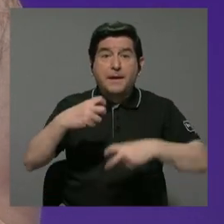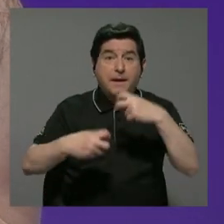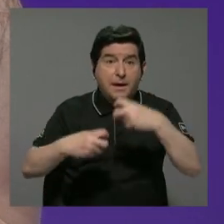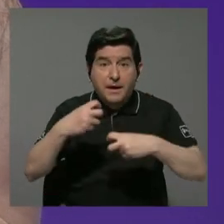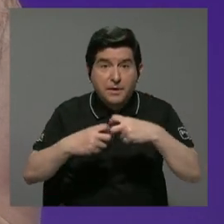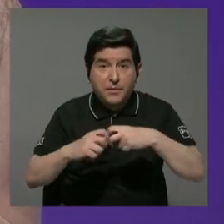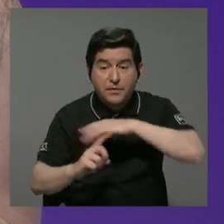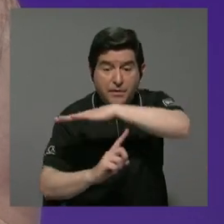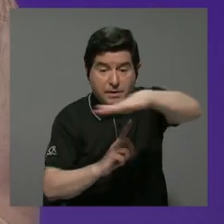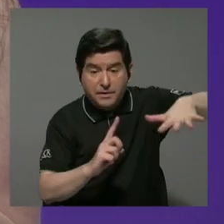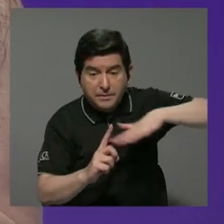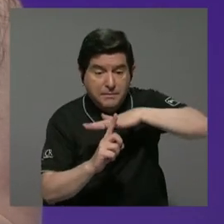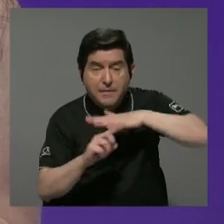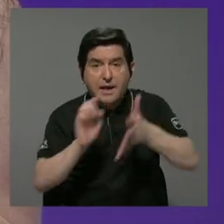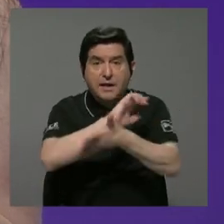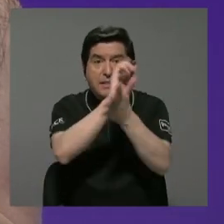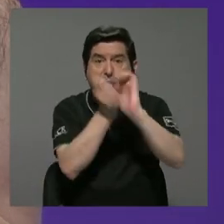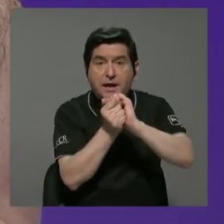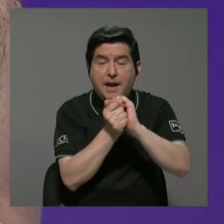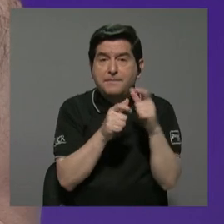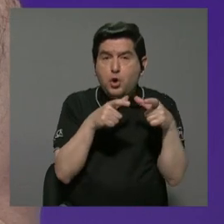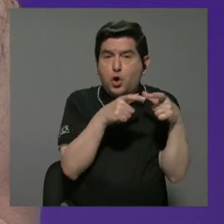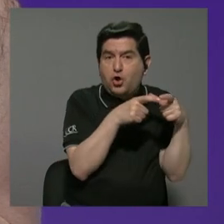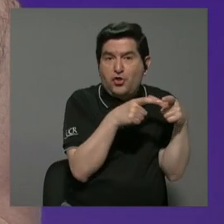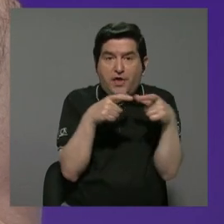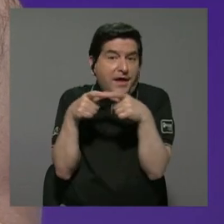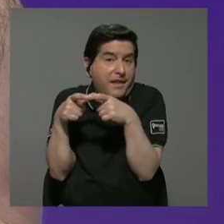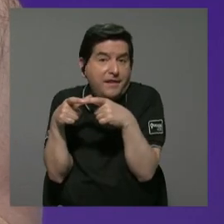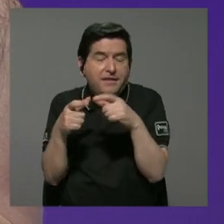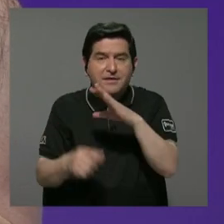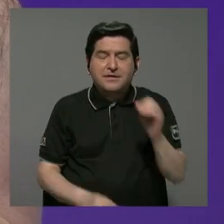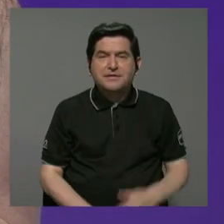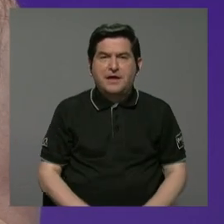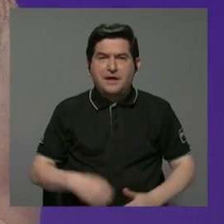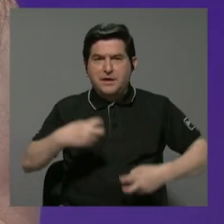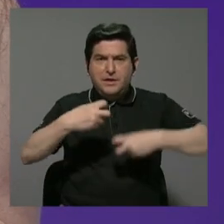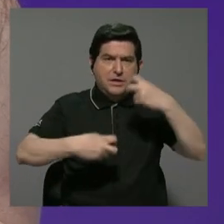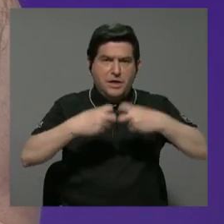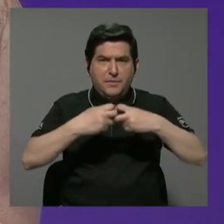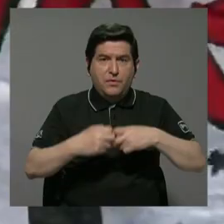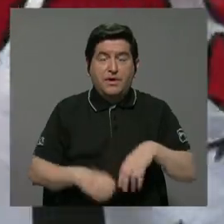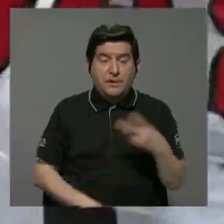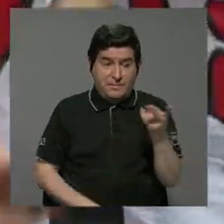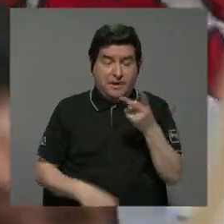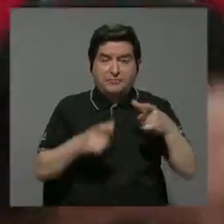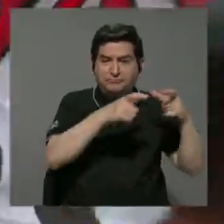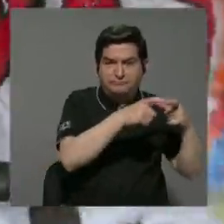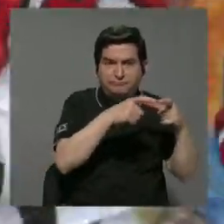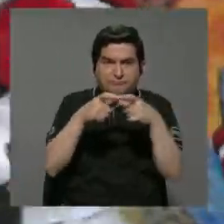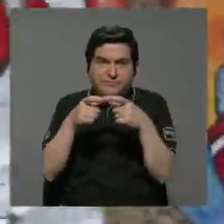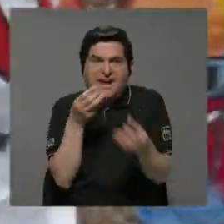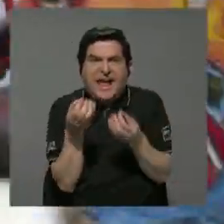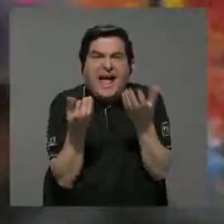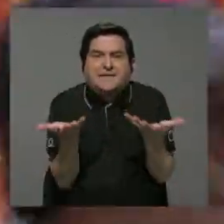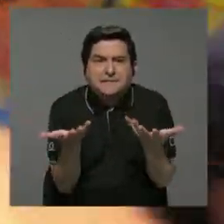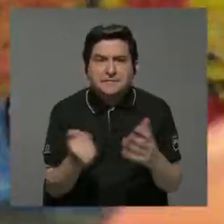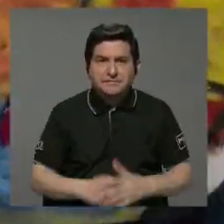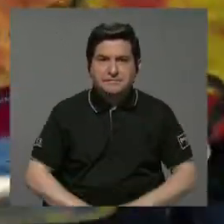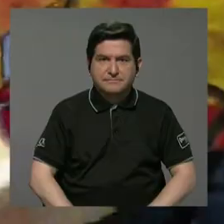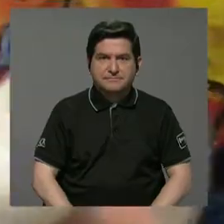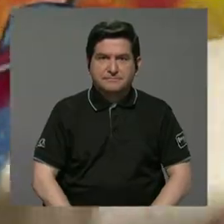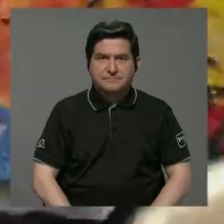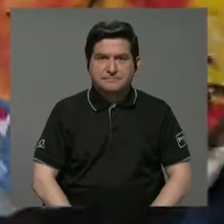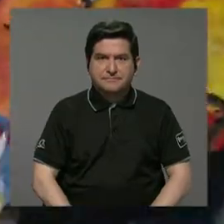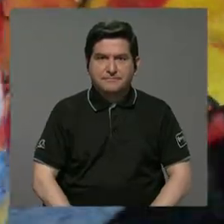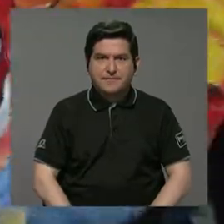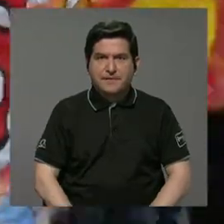problematización alrededor del cambio de élite y del conflicto que se está generando en las élites, ¿qué es lo que hace? Que en